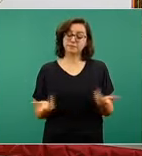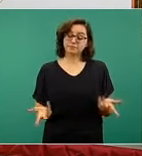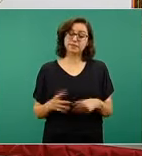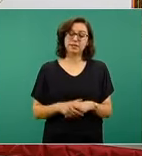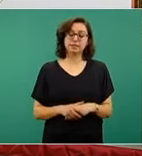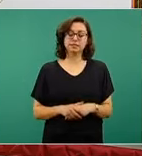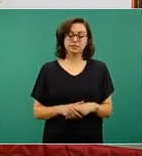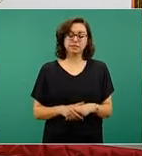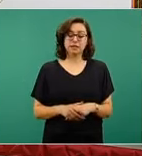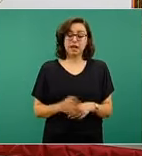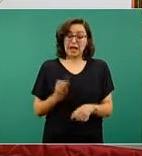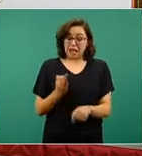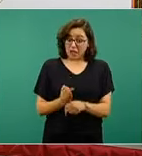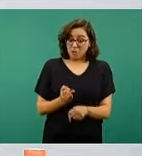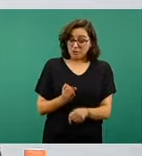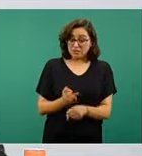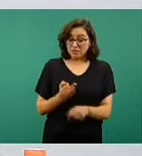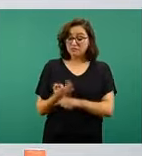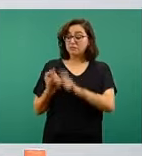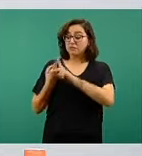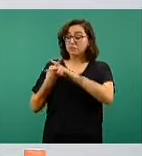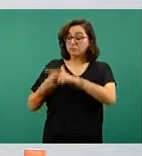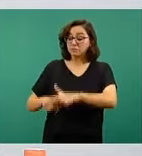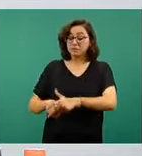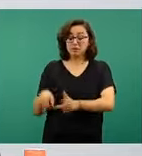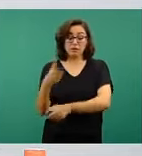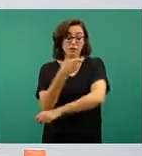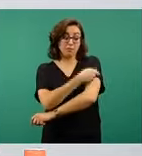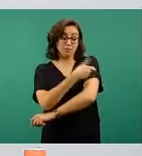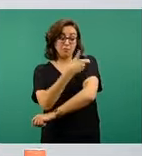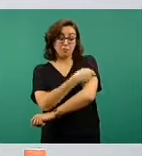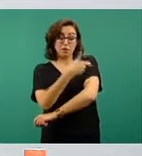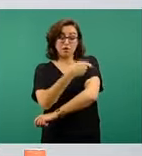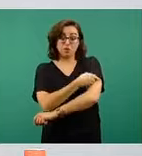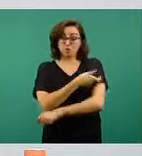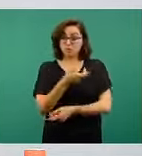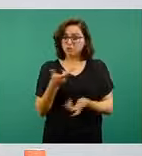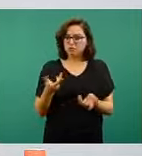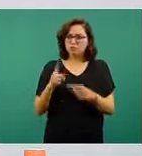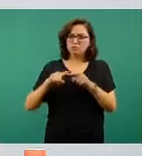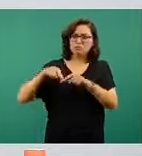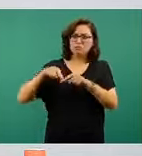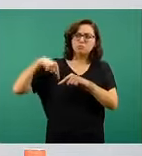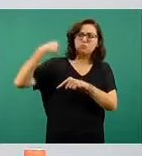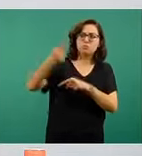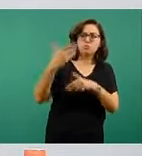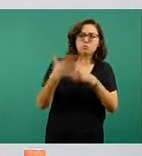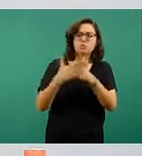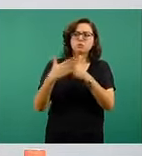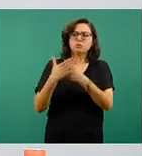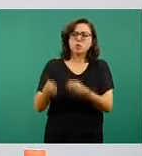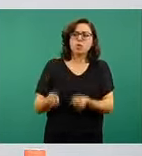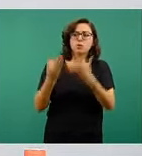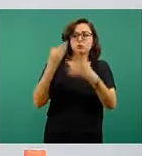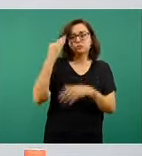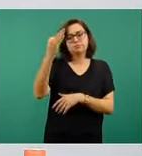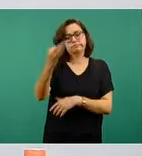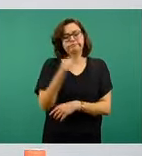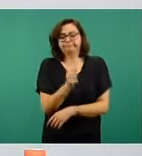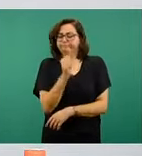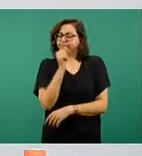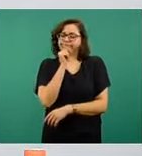Lamentablemente todavía no se cuenta, digamos, fehacientemente con esta información, dado que las